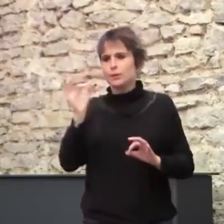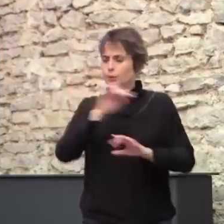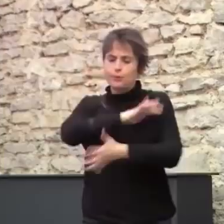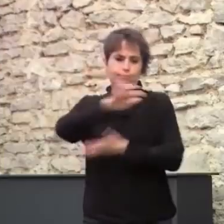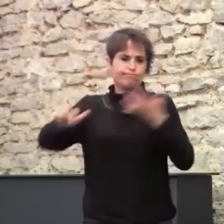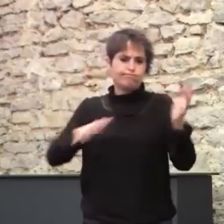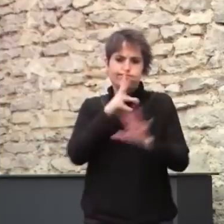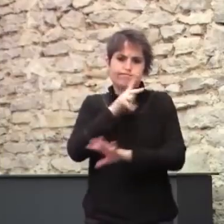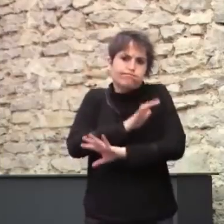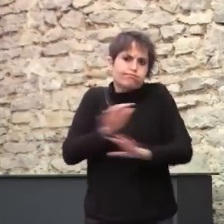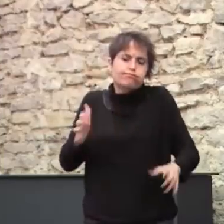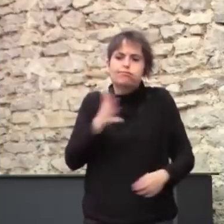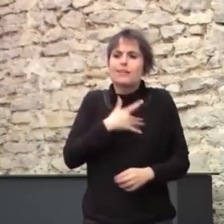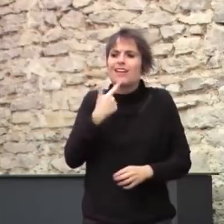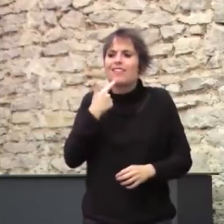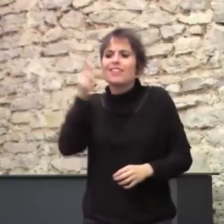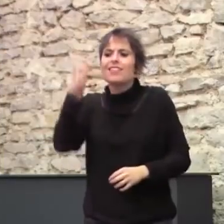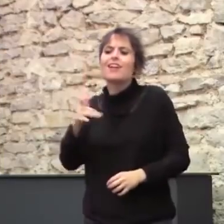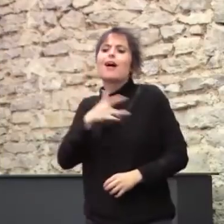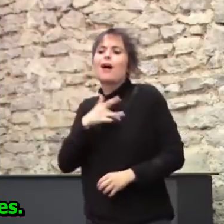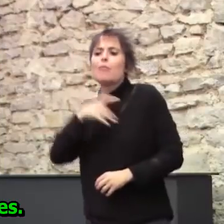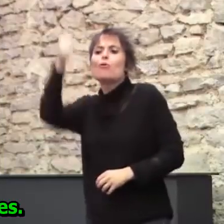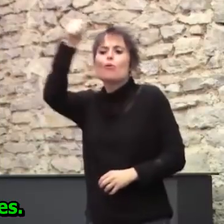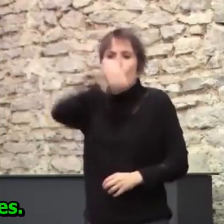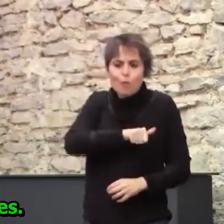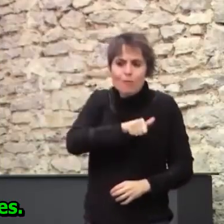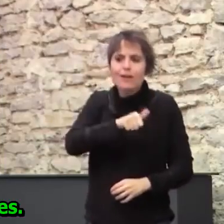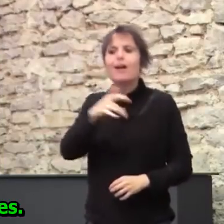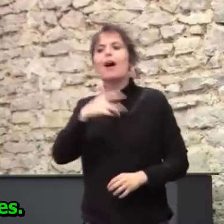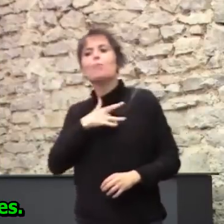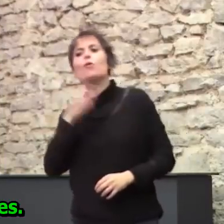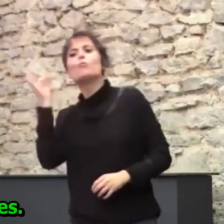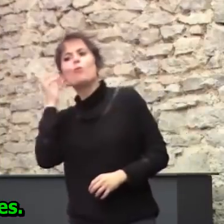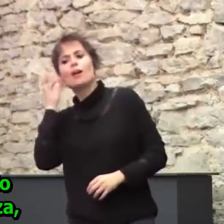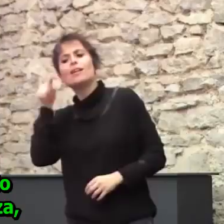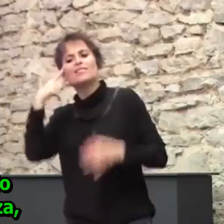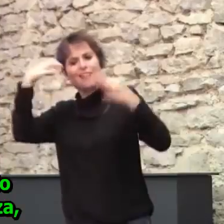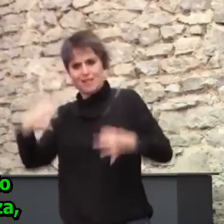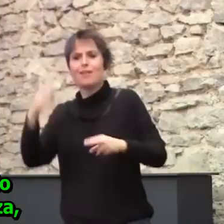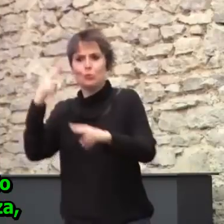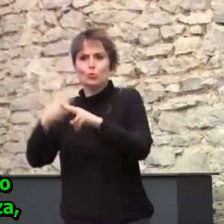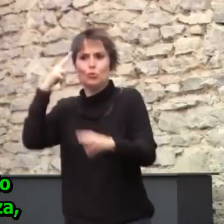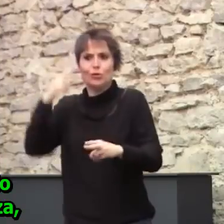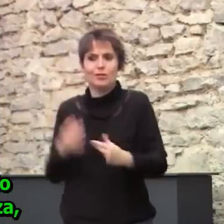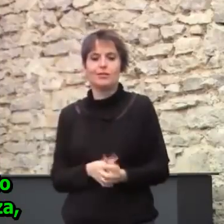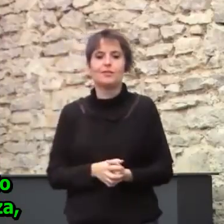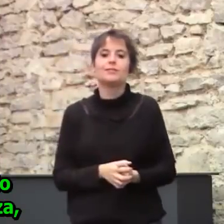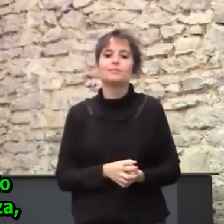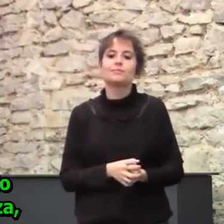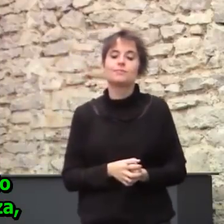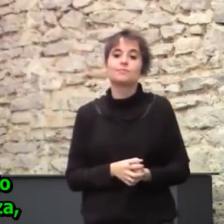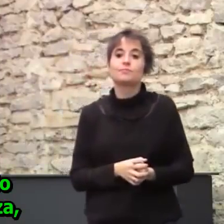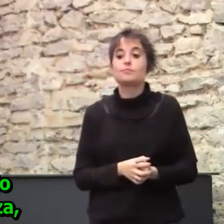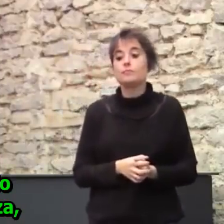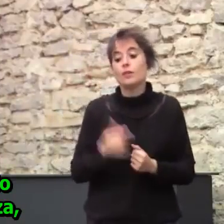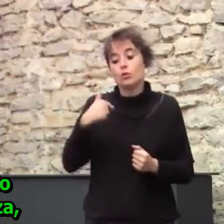terrible, basada en cómo tiene que ser el amor para los hombres y cómo tiene que ser para las mujeres, ¿no? Y bueno, pues